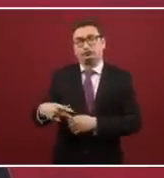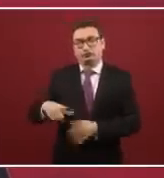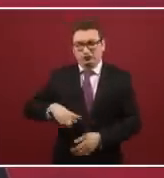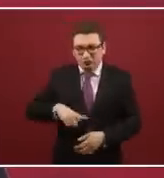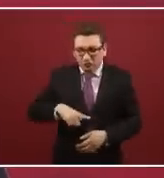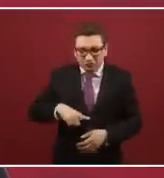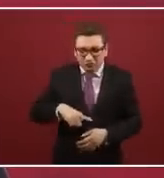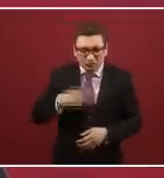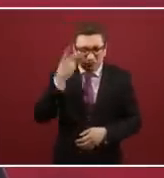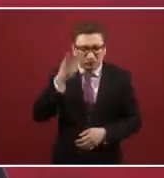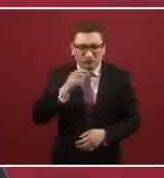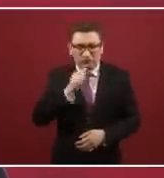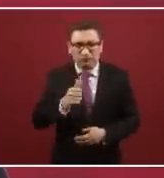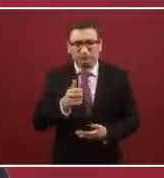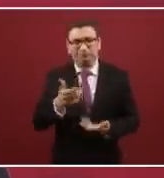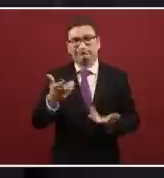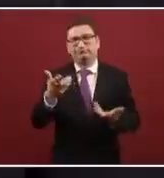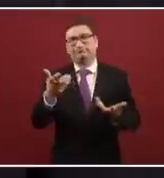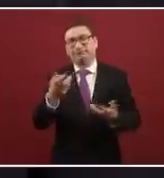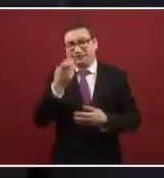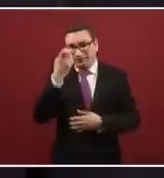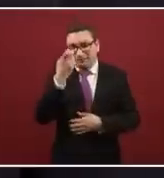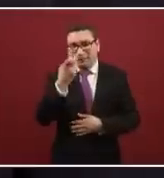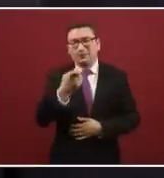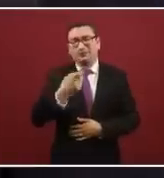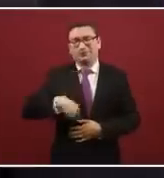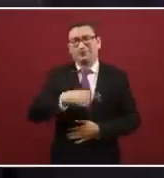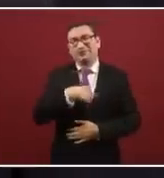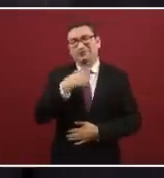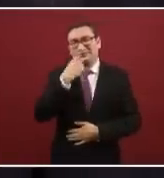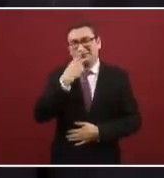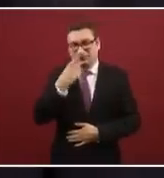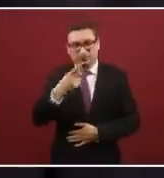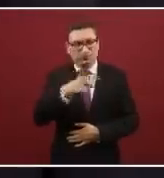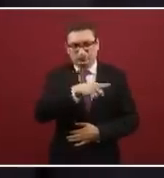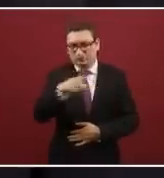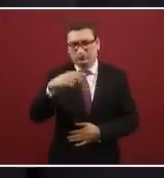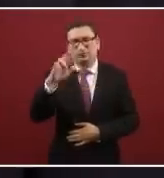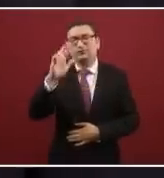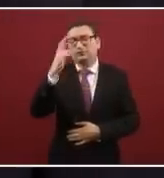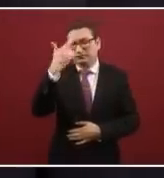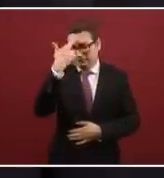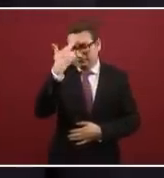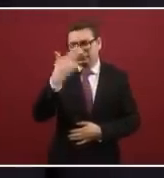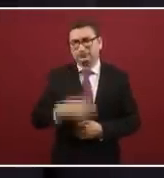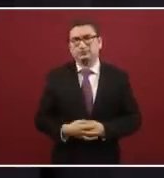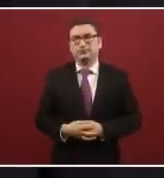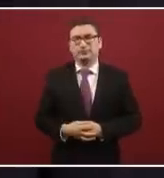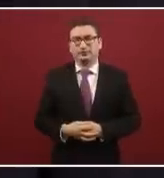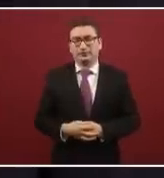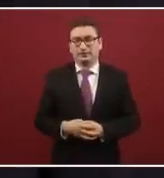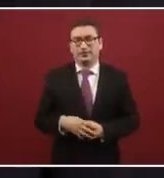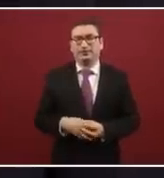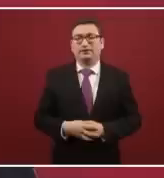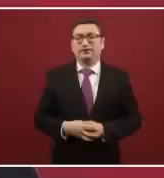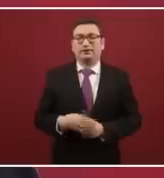Entonces, dijimos, es cosa de recordar las